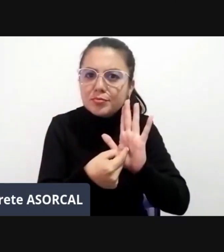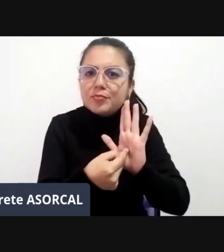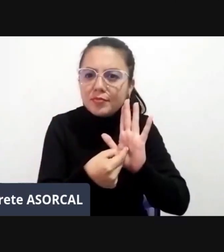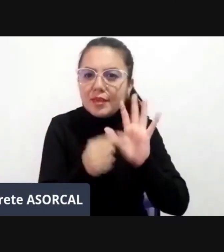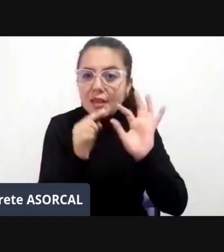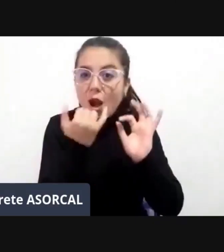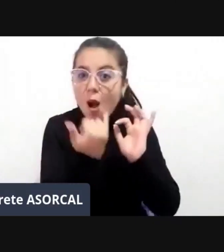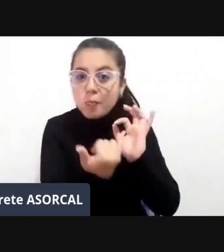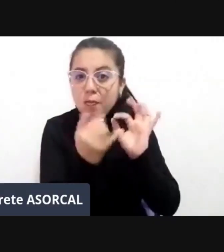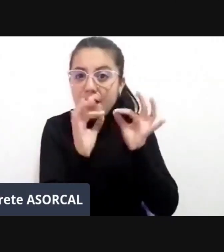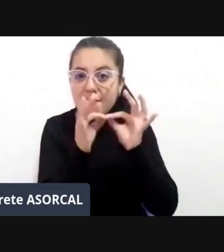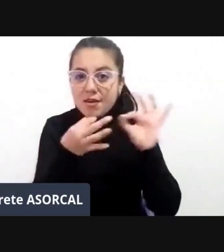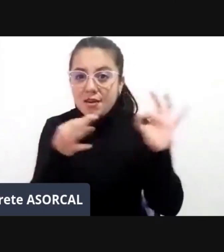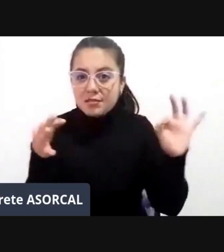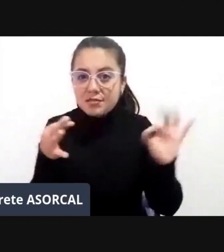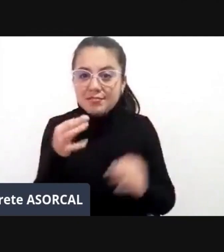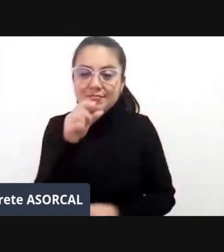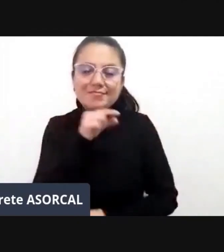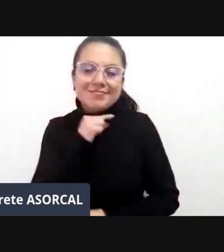Román Mayorga.